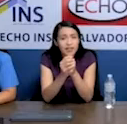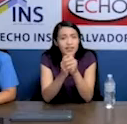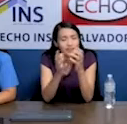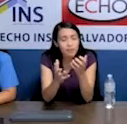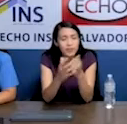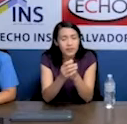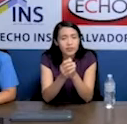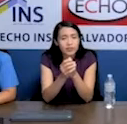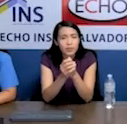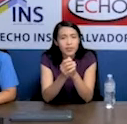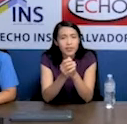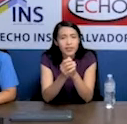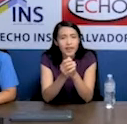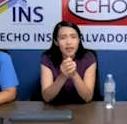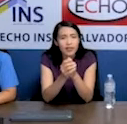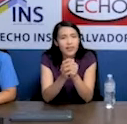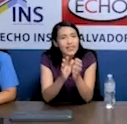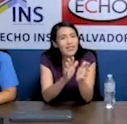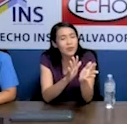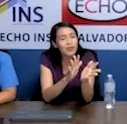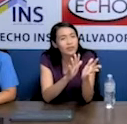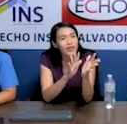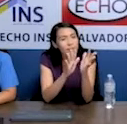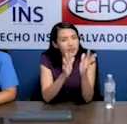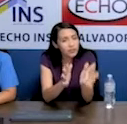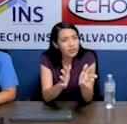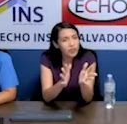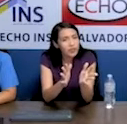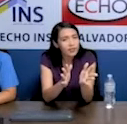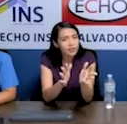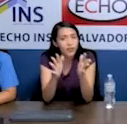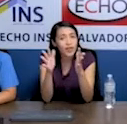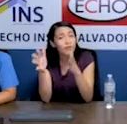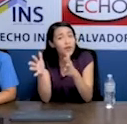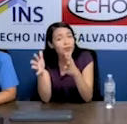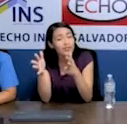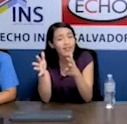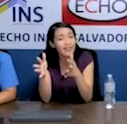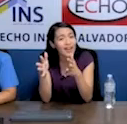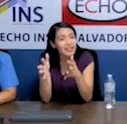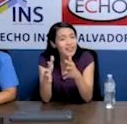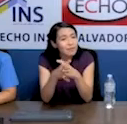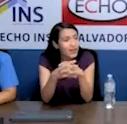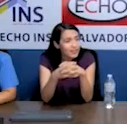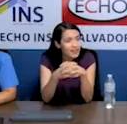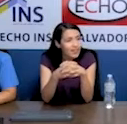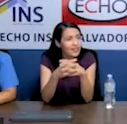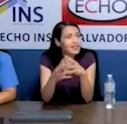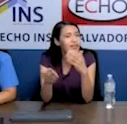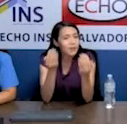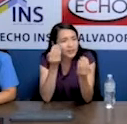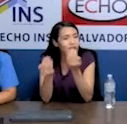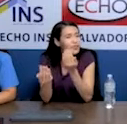personas que están pasando este momento delicado. Y cuando queremos hacer todo esto en una unidad de alta